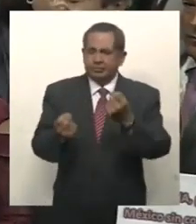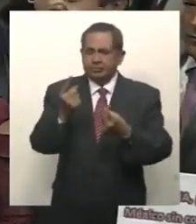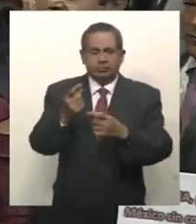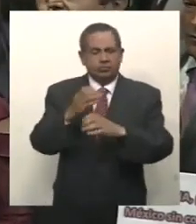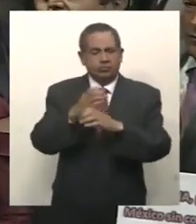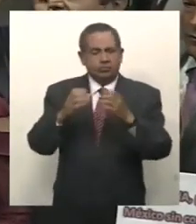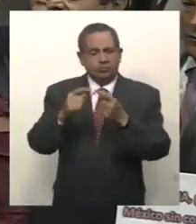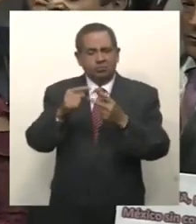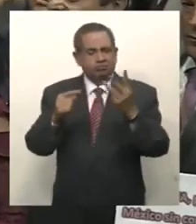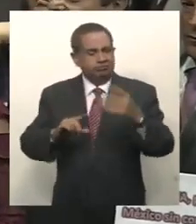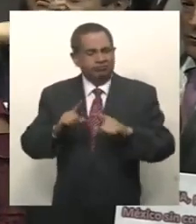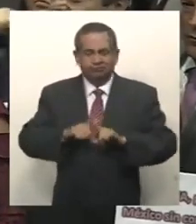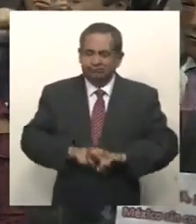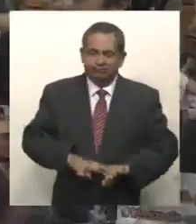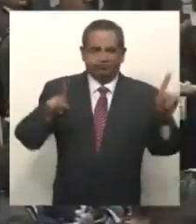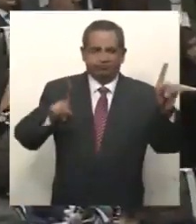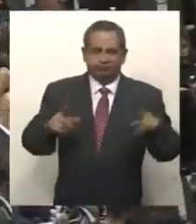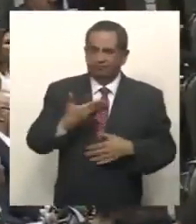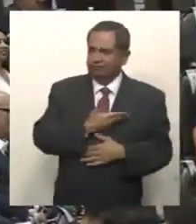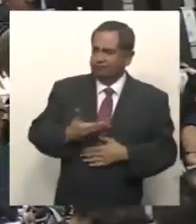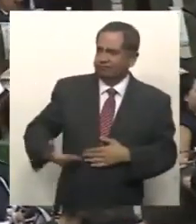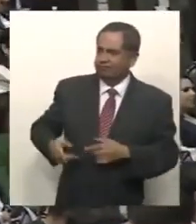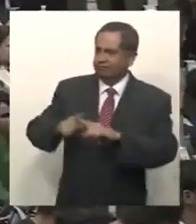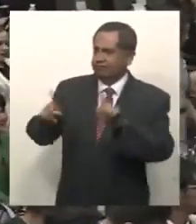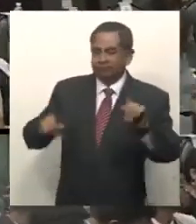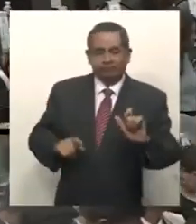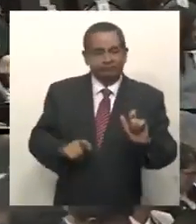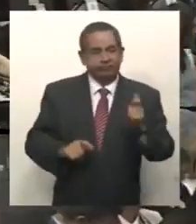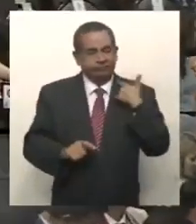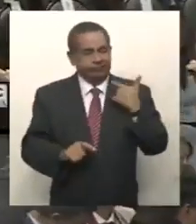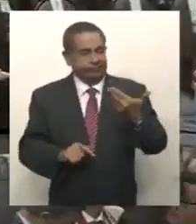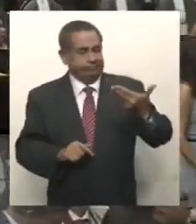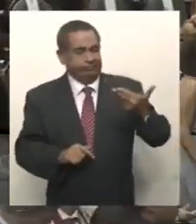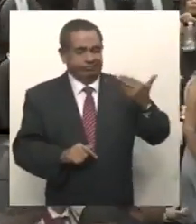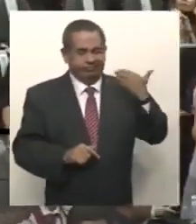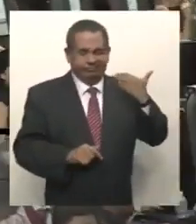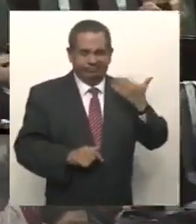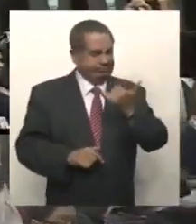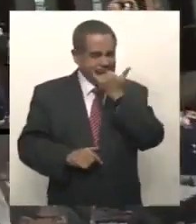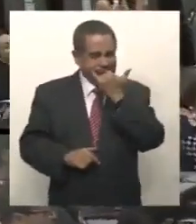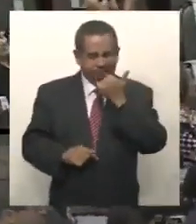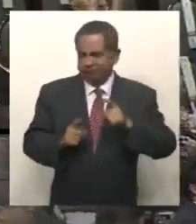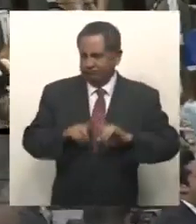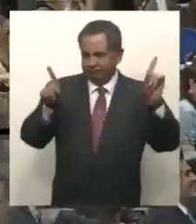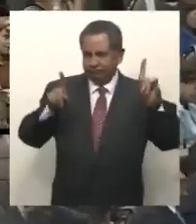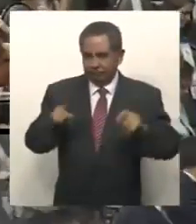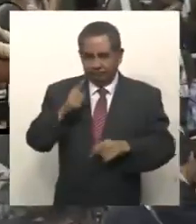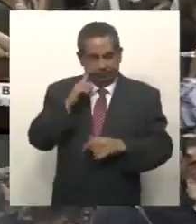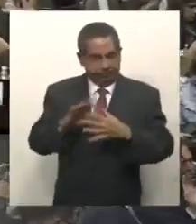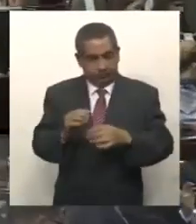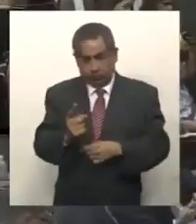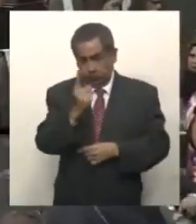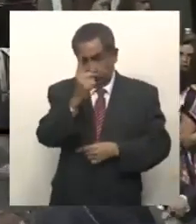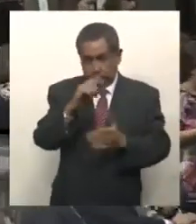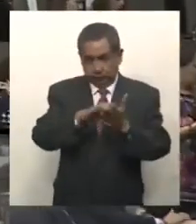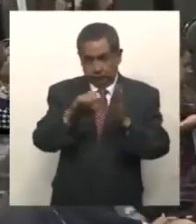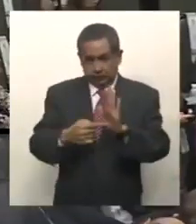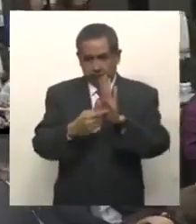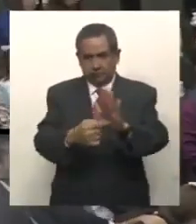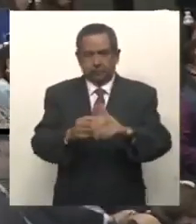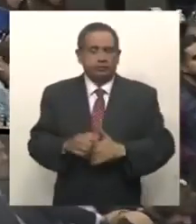acciones que distinguen al Ejecutivo del resto de presidentes que hemos padecido. Uno de ellos… Por